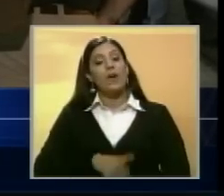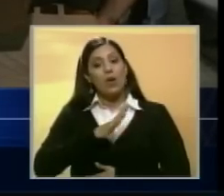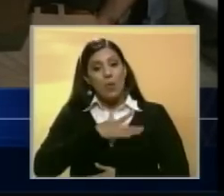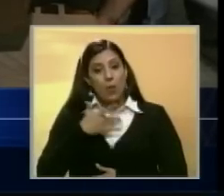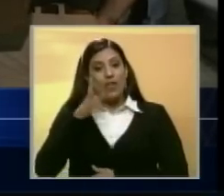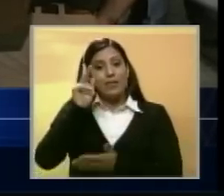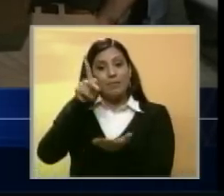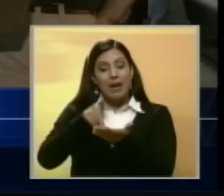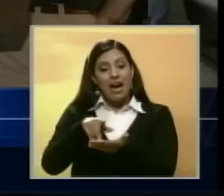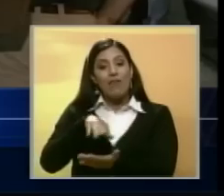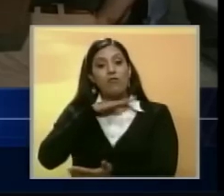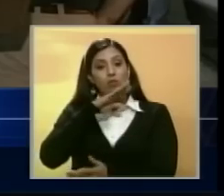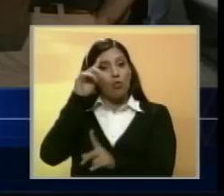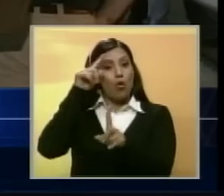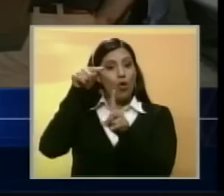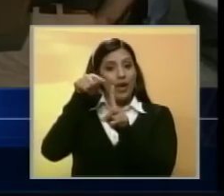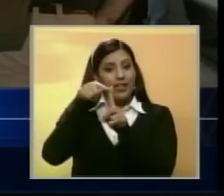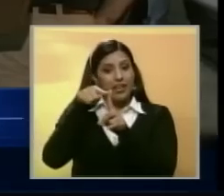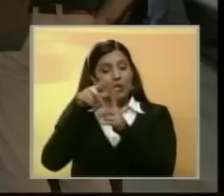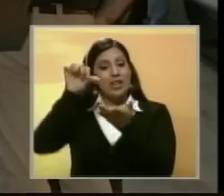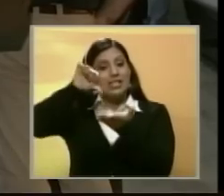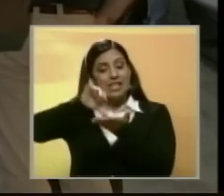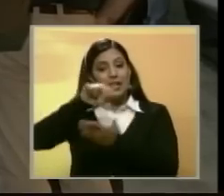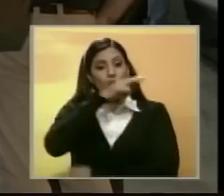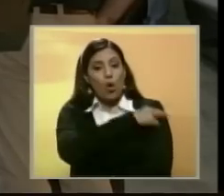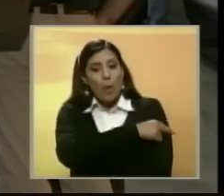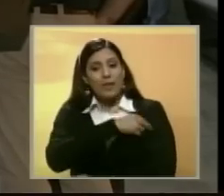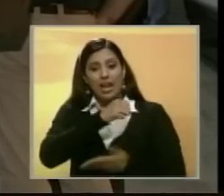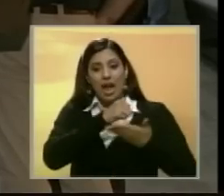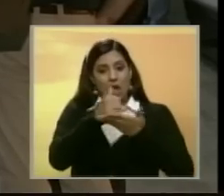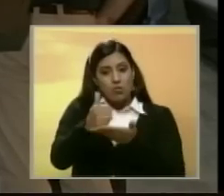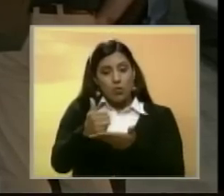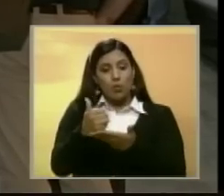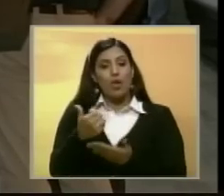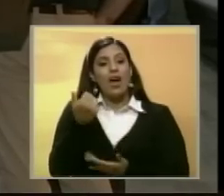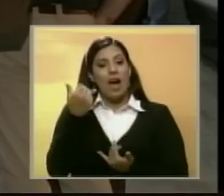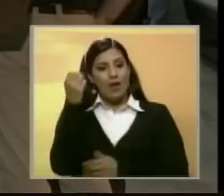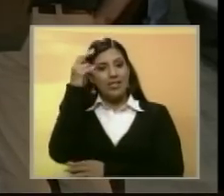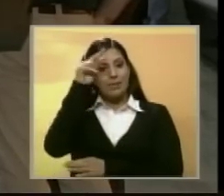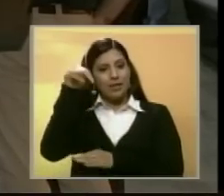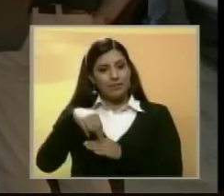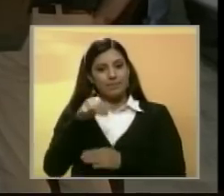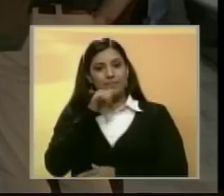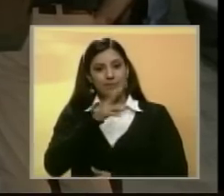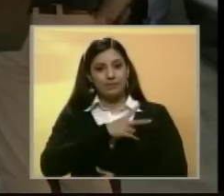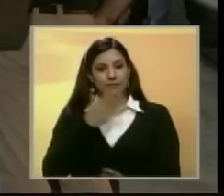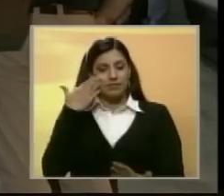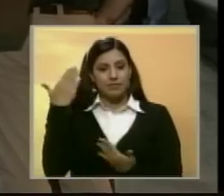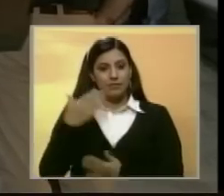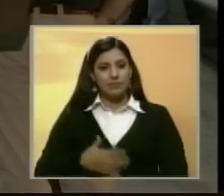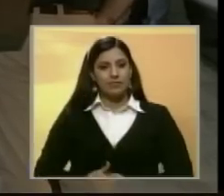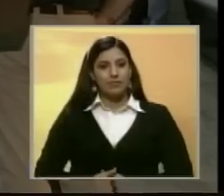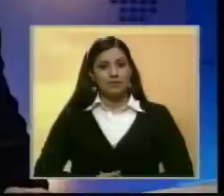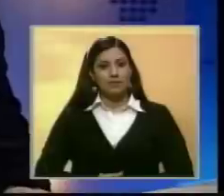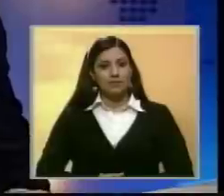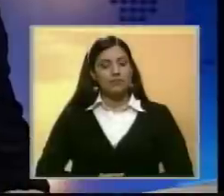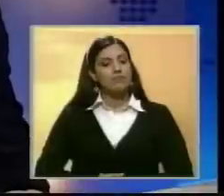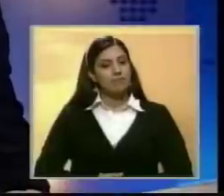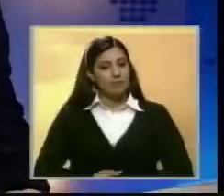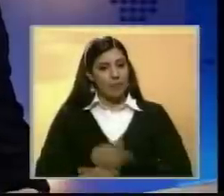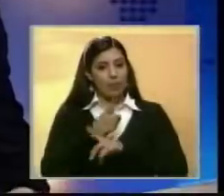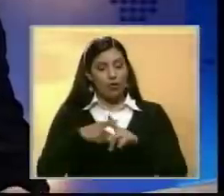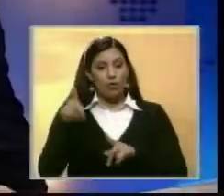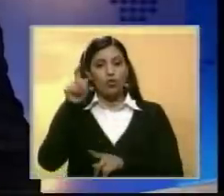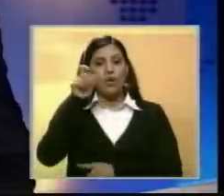poder asistir de manera directa a los centros hospitalarios. Desde el Parlamento Nacional, Sulimar Dudamel, Noticiero Venevisión.